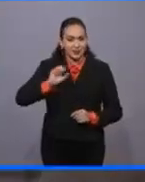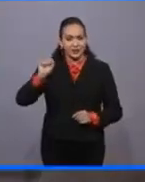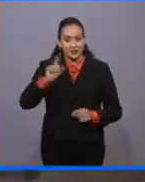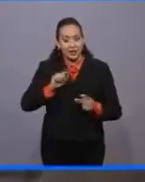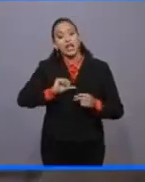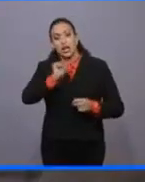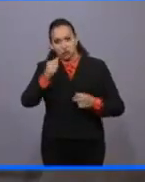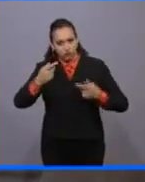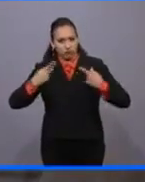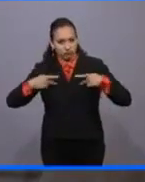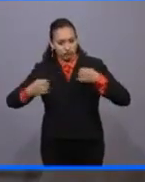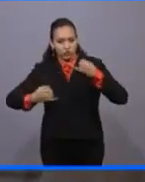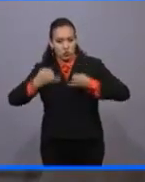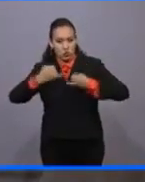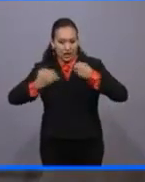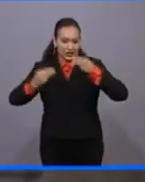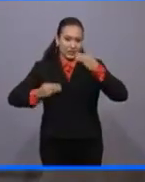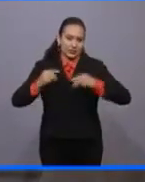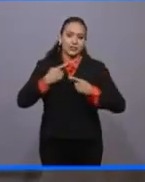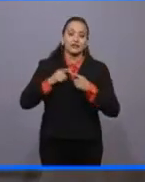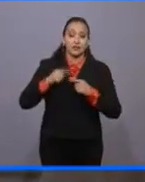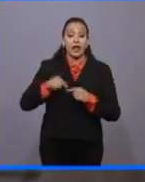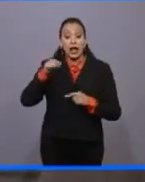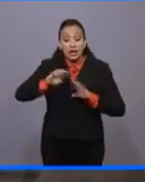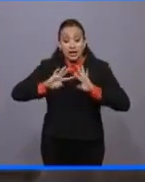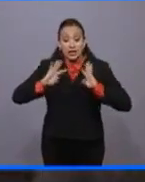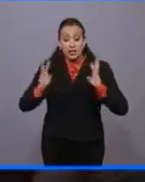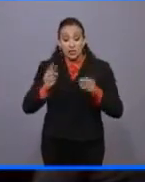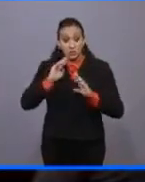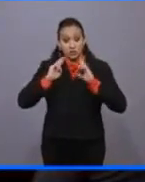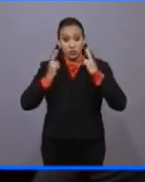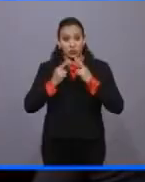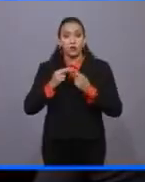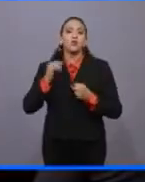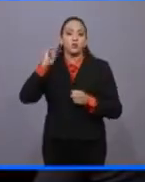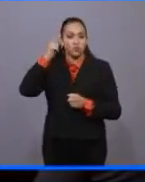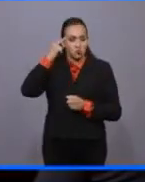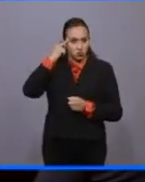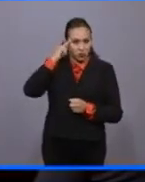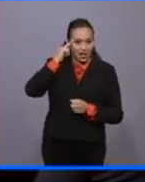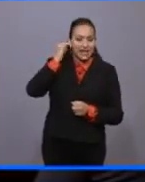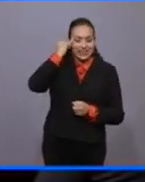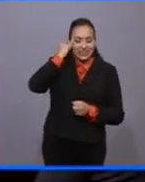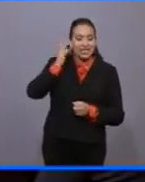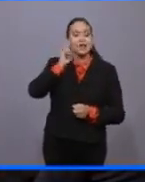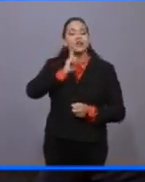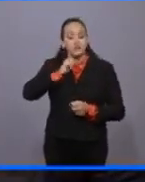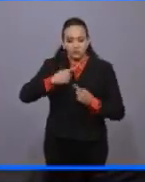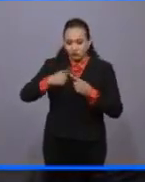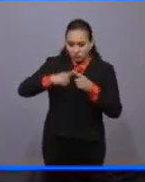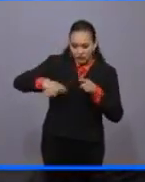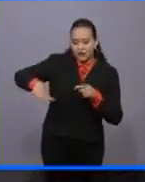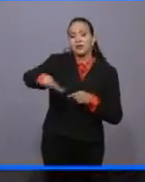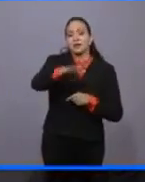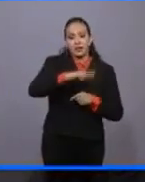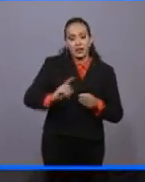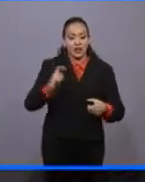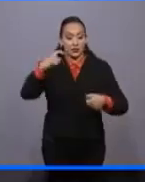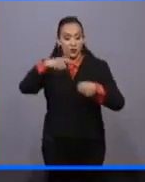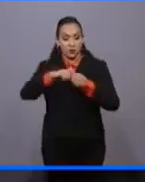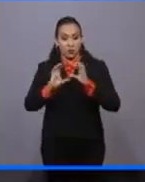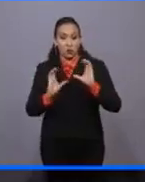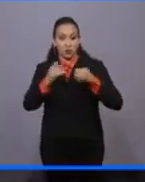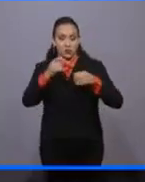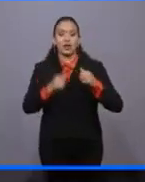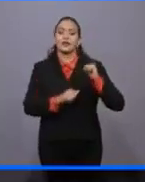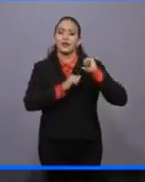Posteriormente, en el diálogo de saberes, mujeres indígenas y afromexicanas con puestos de autoridad en sus comunidades e integrantes del máximo